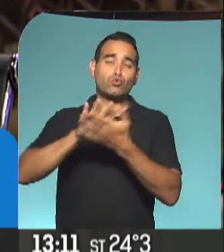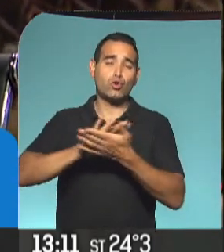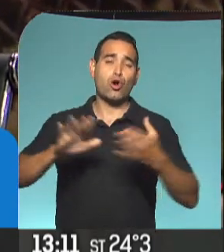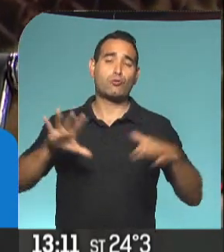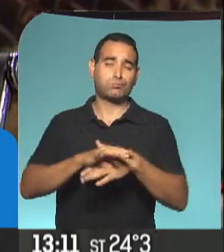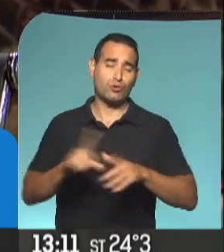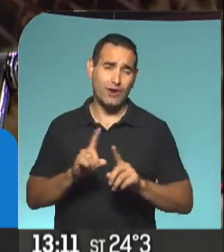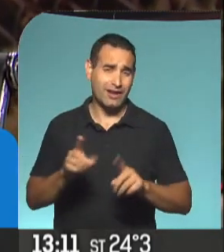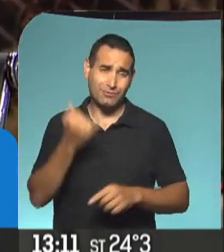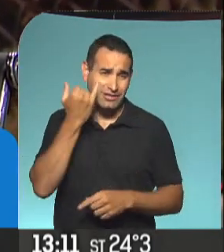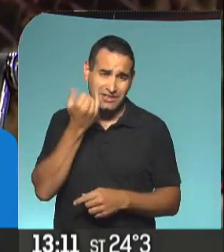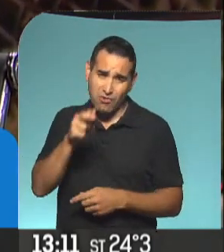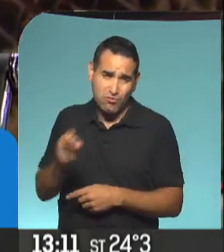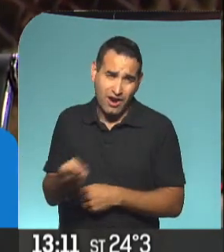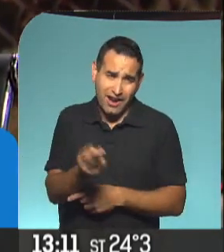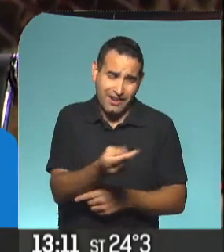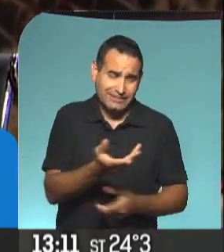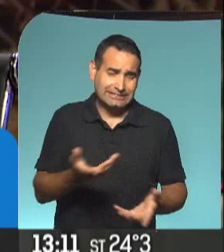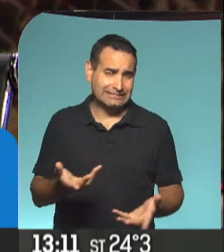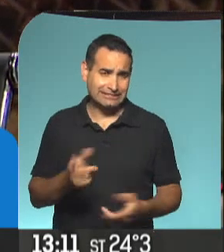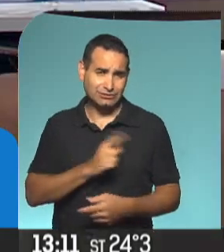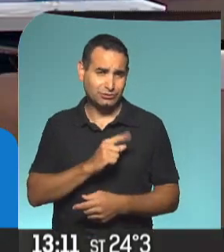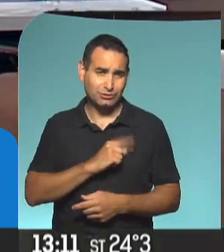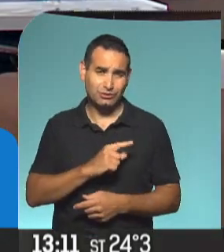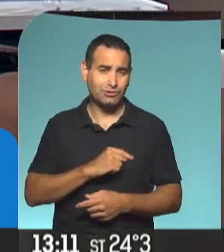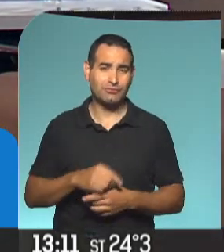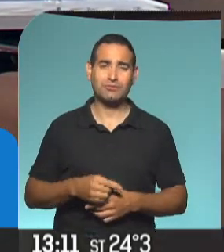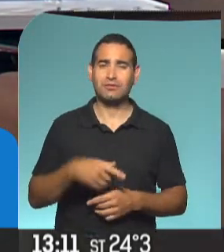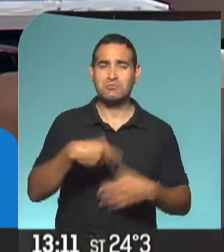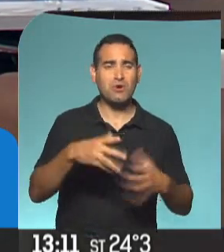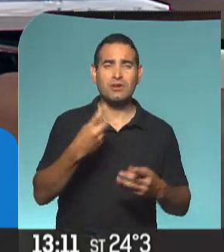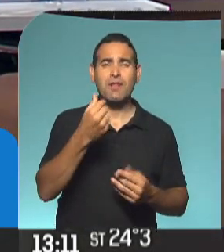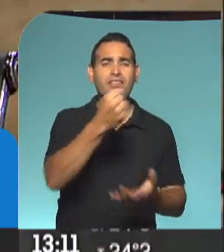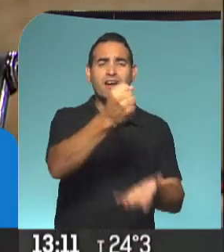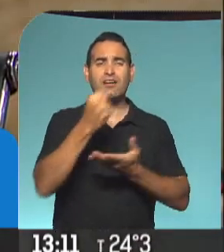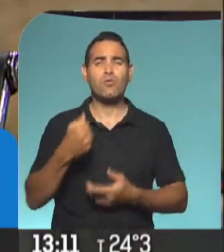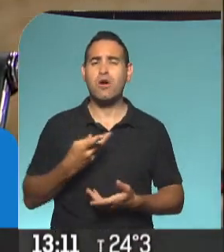decís, la pérdida no tiene valor. O sea, te den 1, 10, 100, lo que sea.